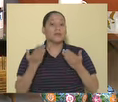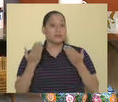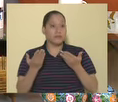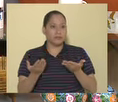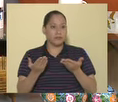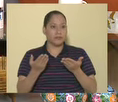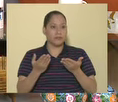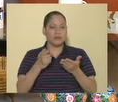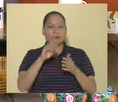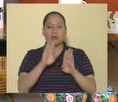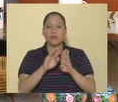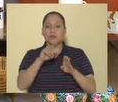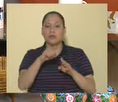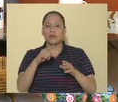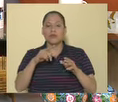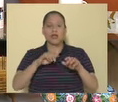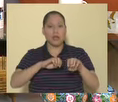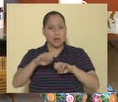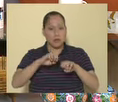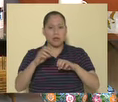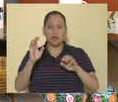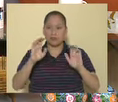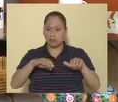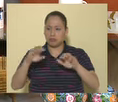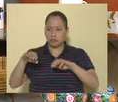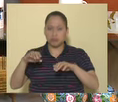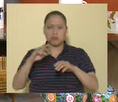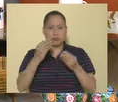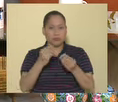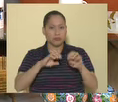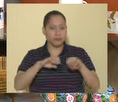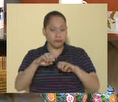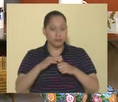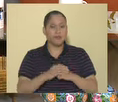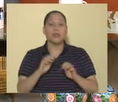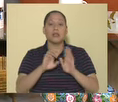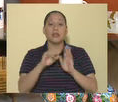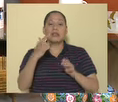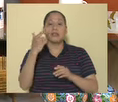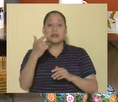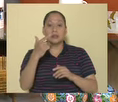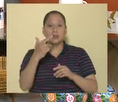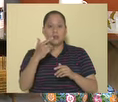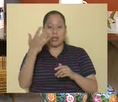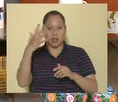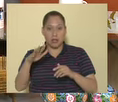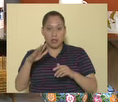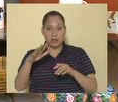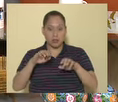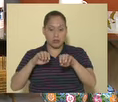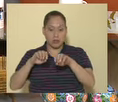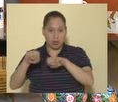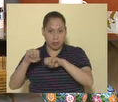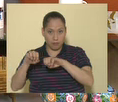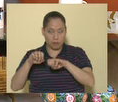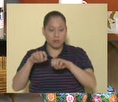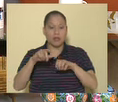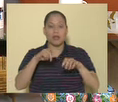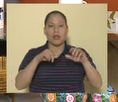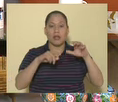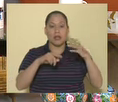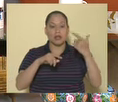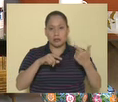bueno, son grandes generadoras de empleo estas empresas, generan 7 de cada 10 empleos que existen en